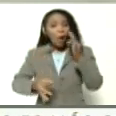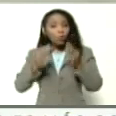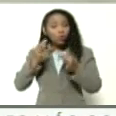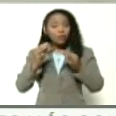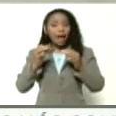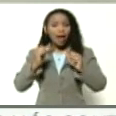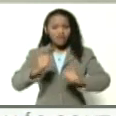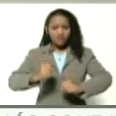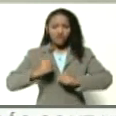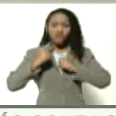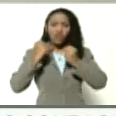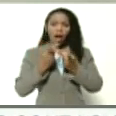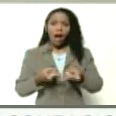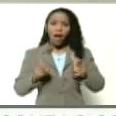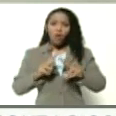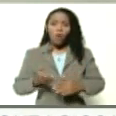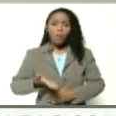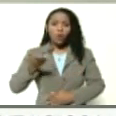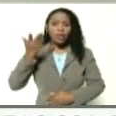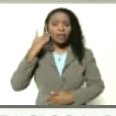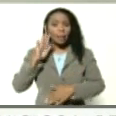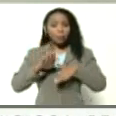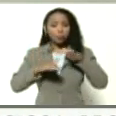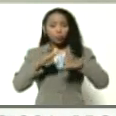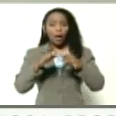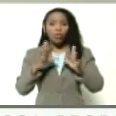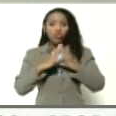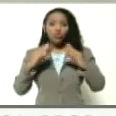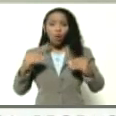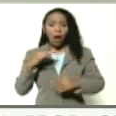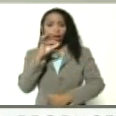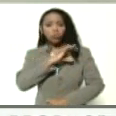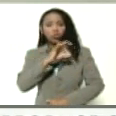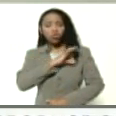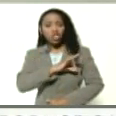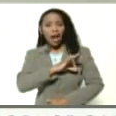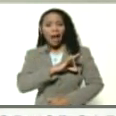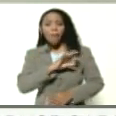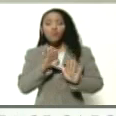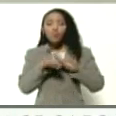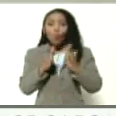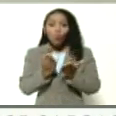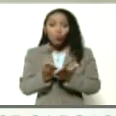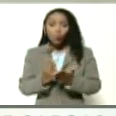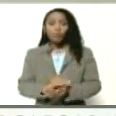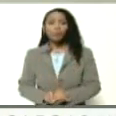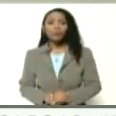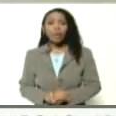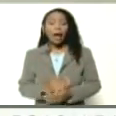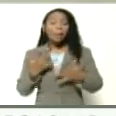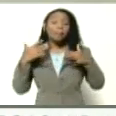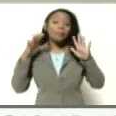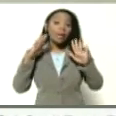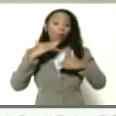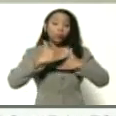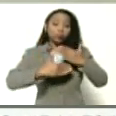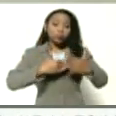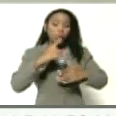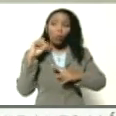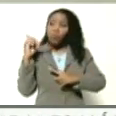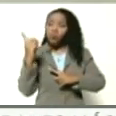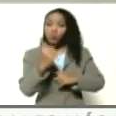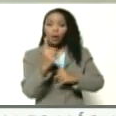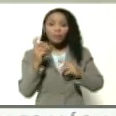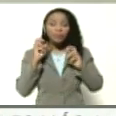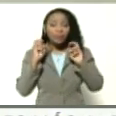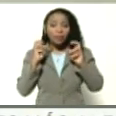valentía que tal paso implica en todas las sociedades del mundo. A pesar de los progresos del entorno propicio en la